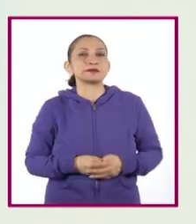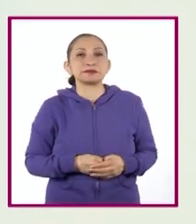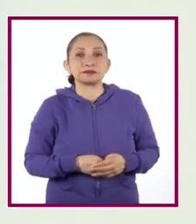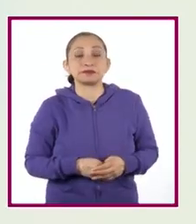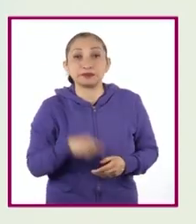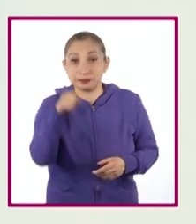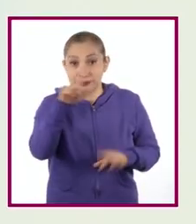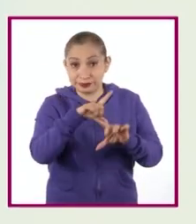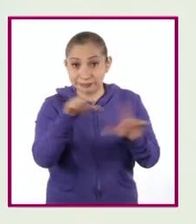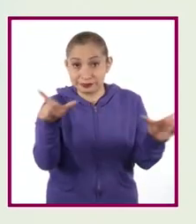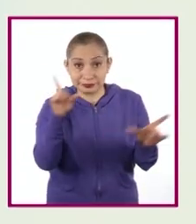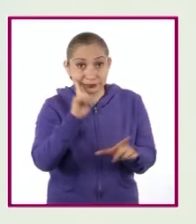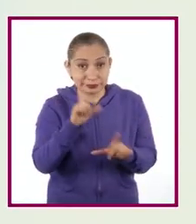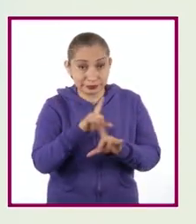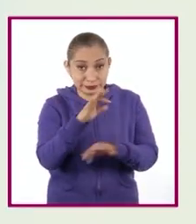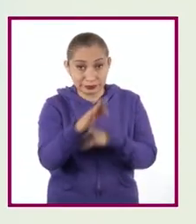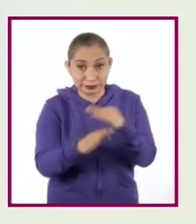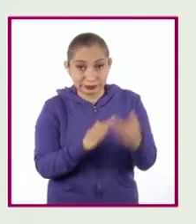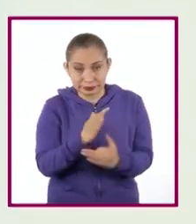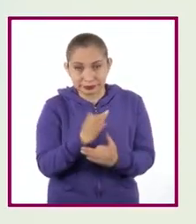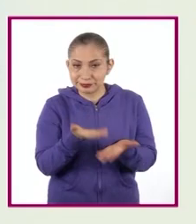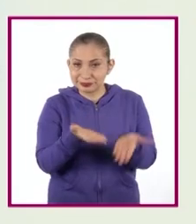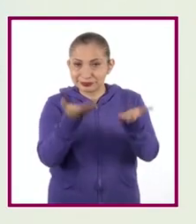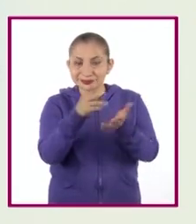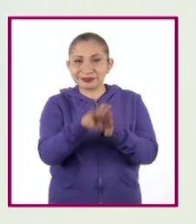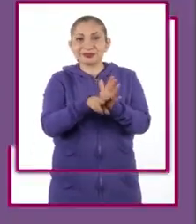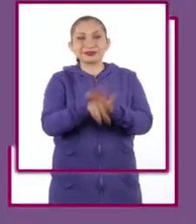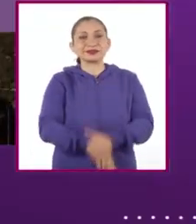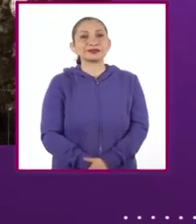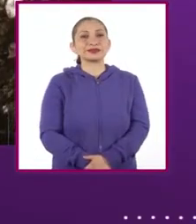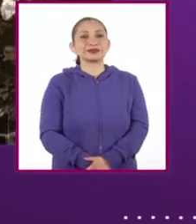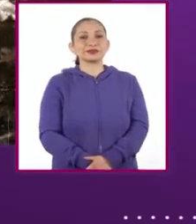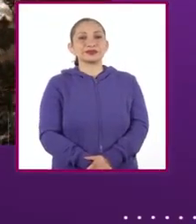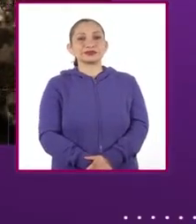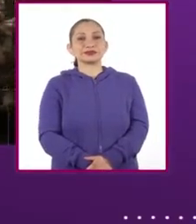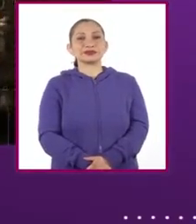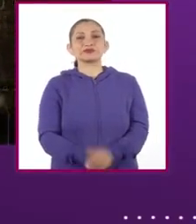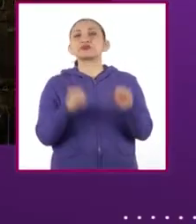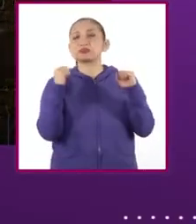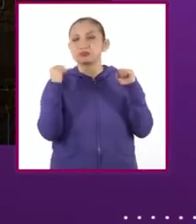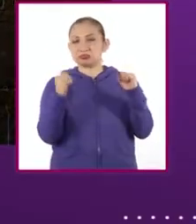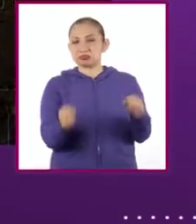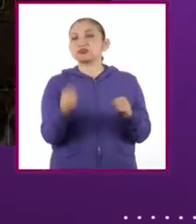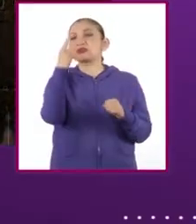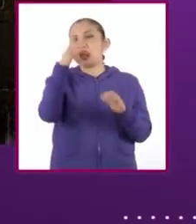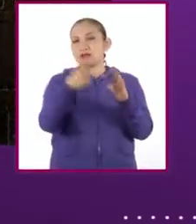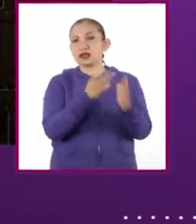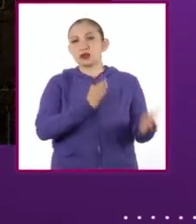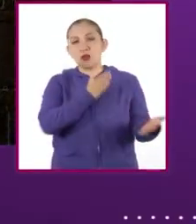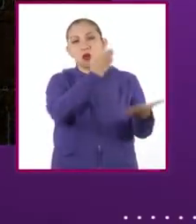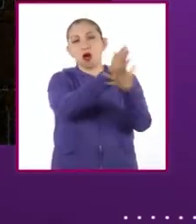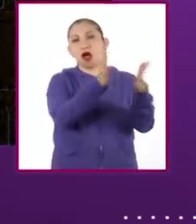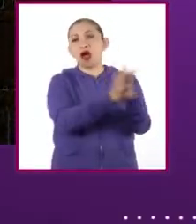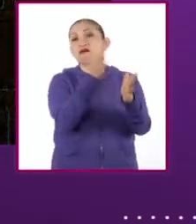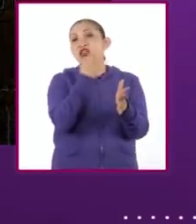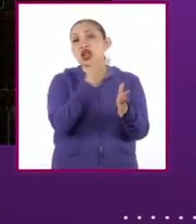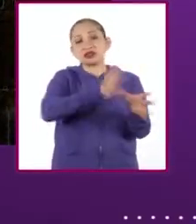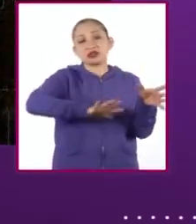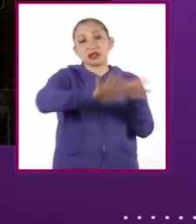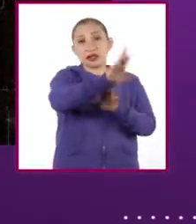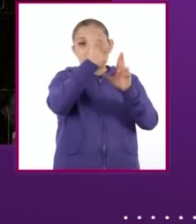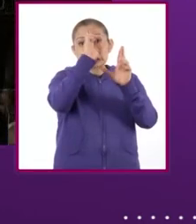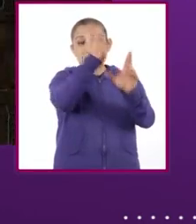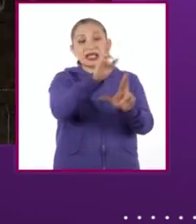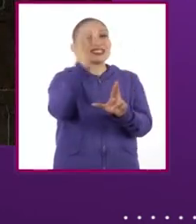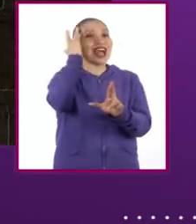Si están listas y listos, que corra video. Seguramente alguna vez has participado en una fiesta en honor a un